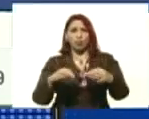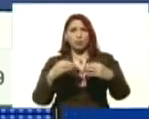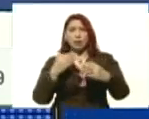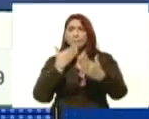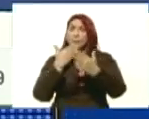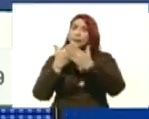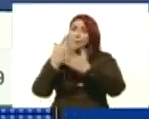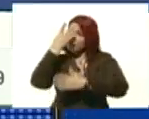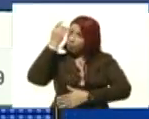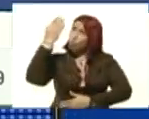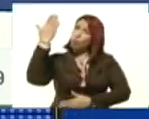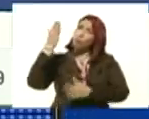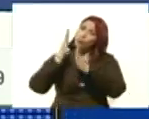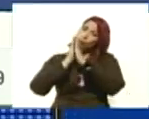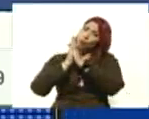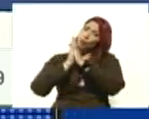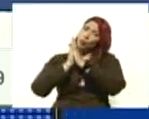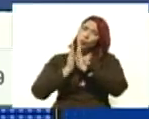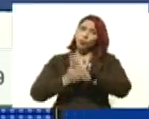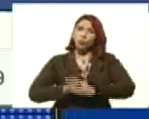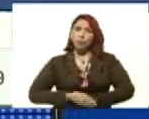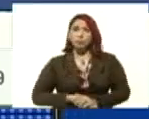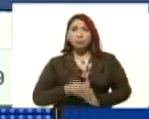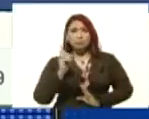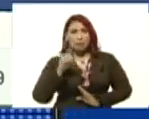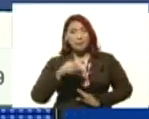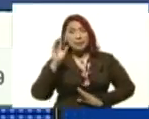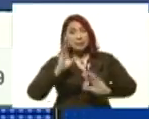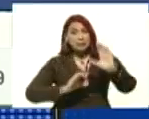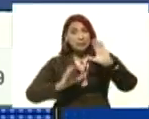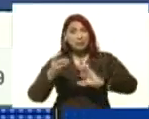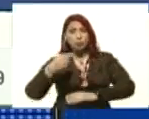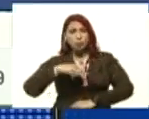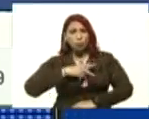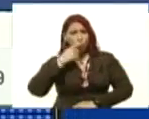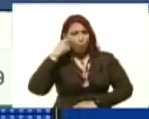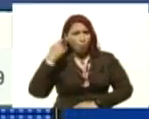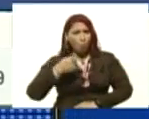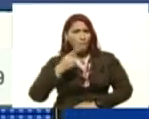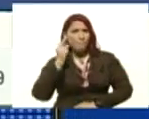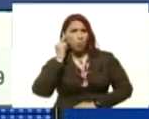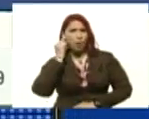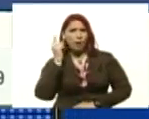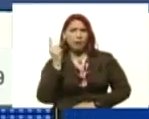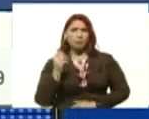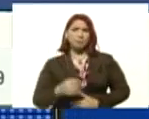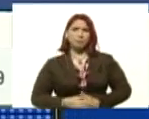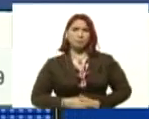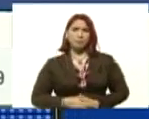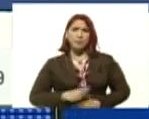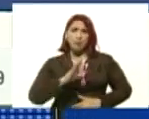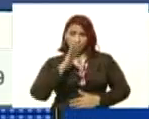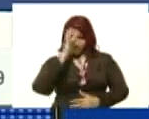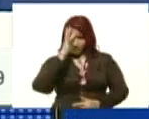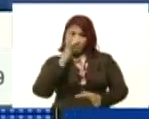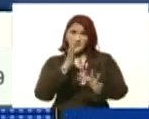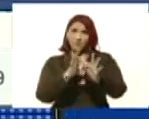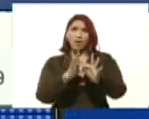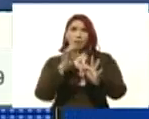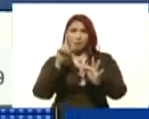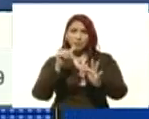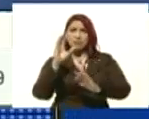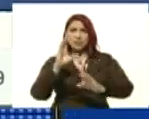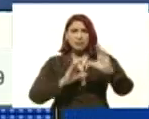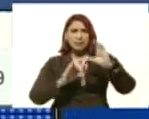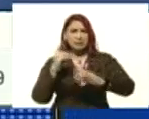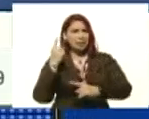Dios y a la ciencia? Somos hombres y mujeres de fe y de ciencia. Hay